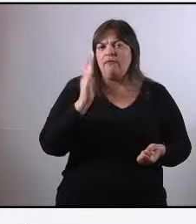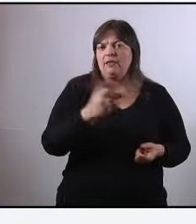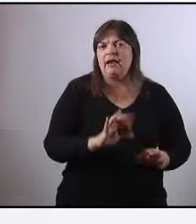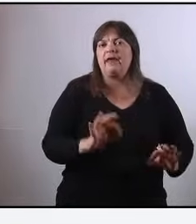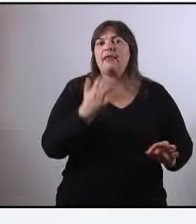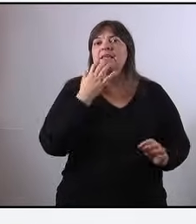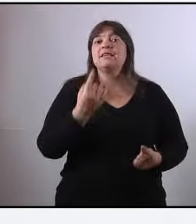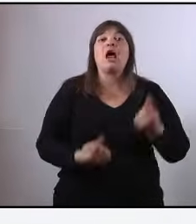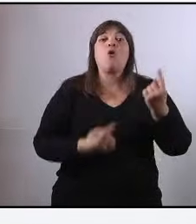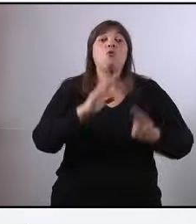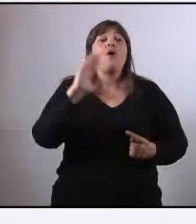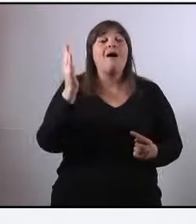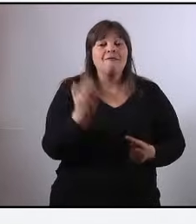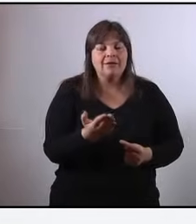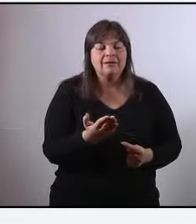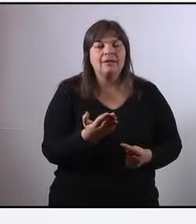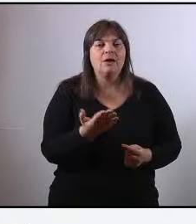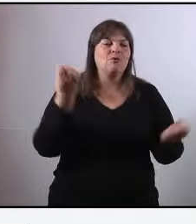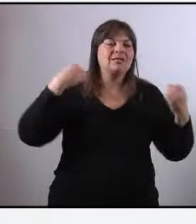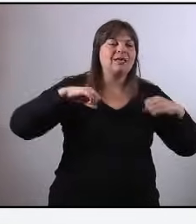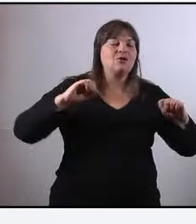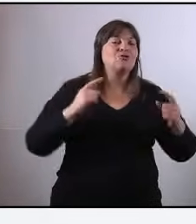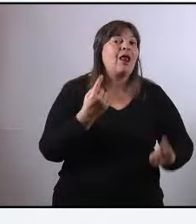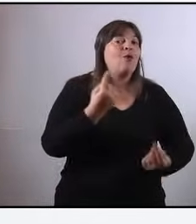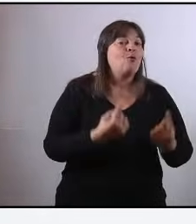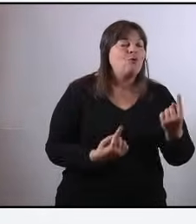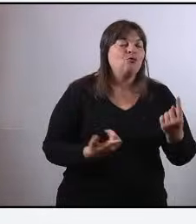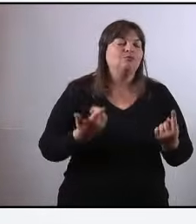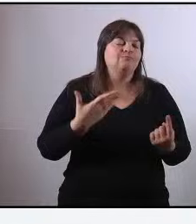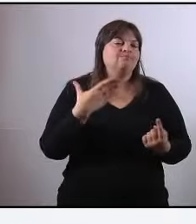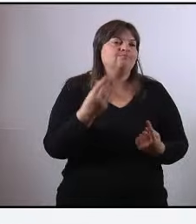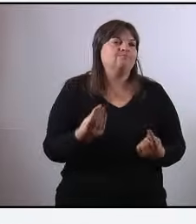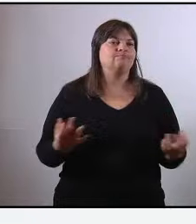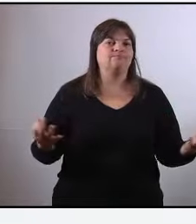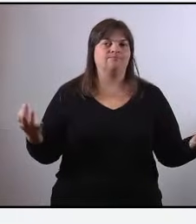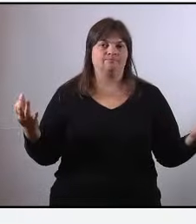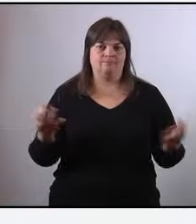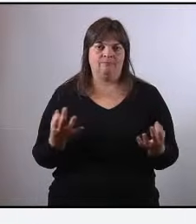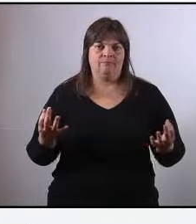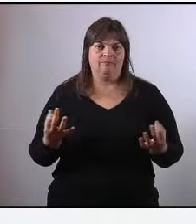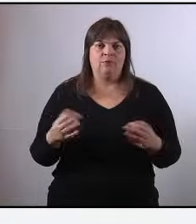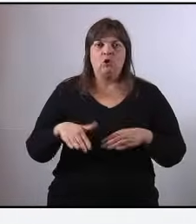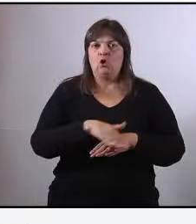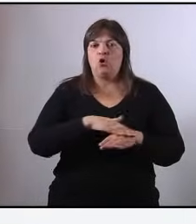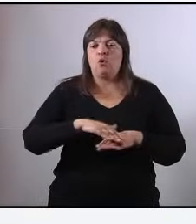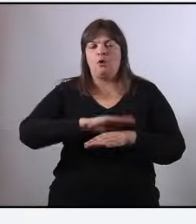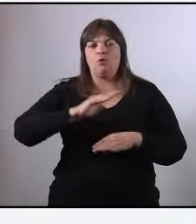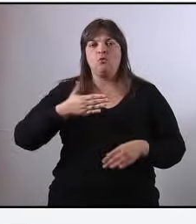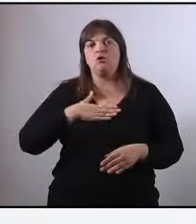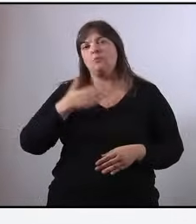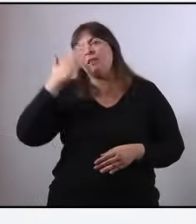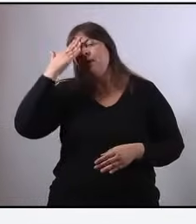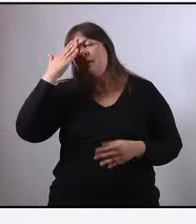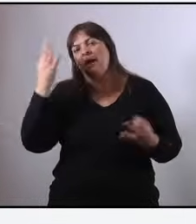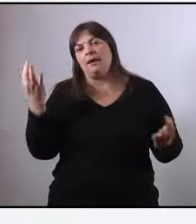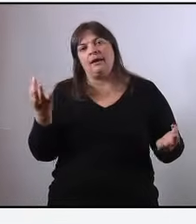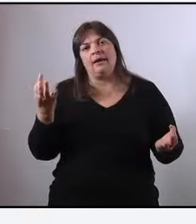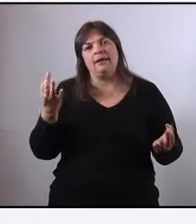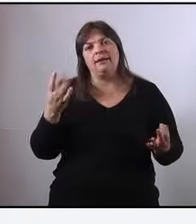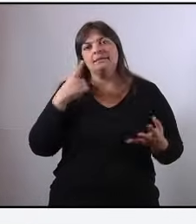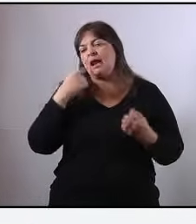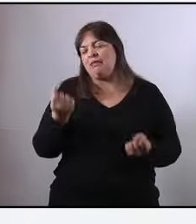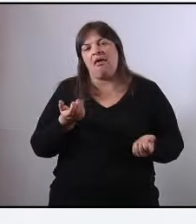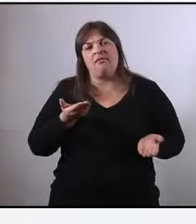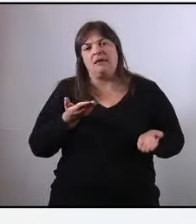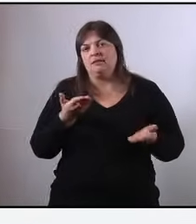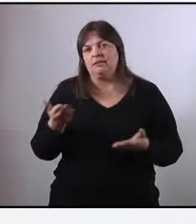viera afectado, alguno de los ensayos, pues entenderá que lo principal para nuestro Gobierno es prestar esa asistencia sanitaria